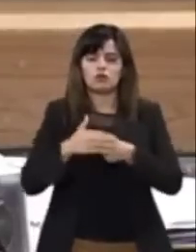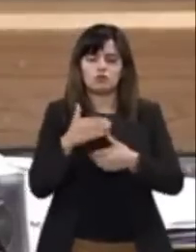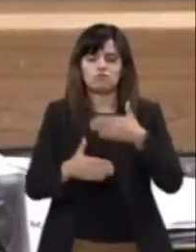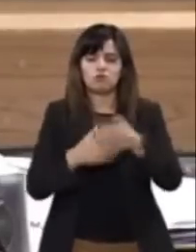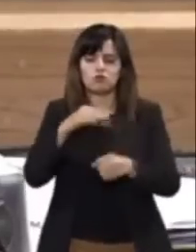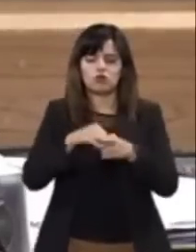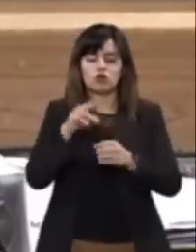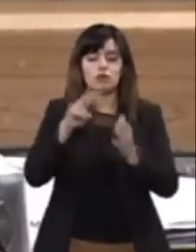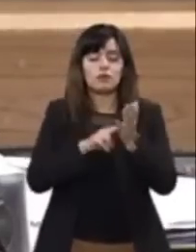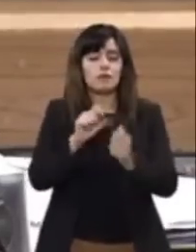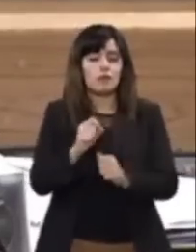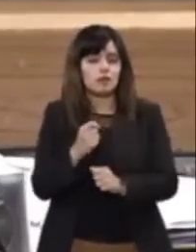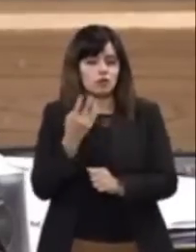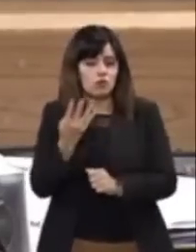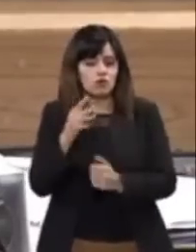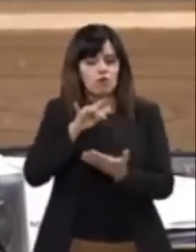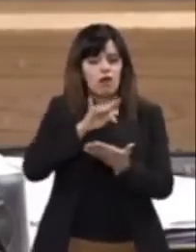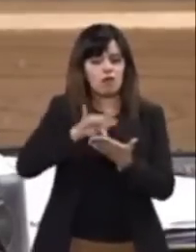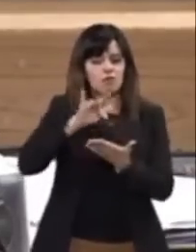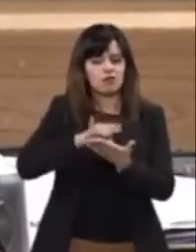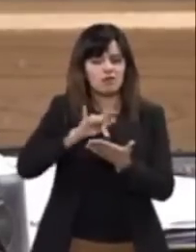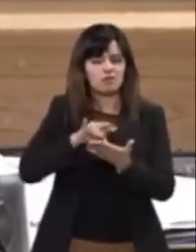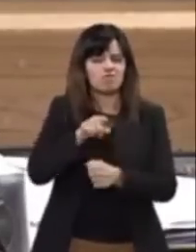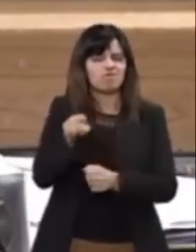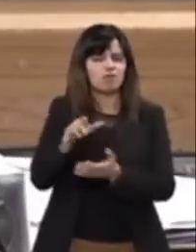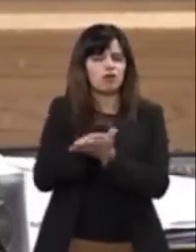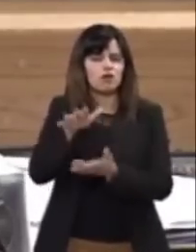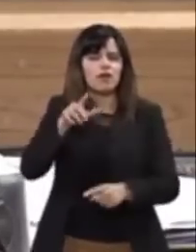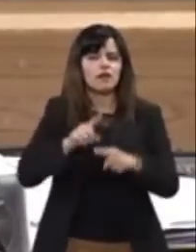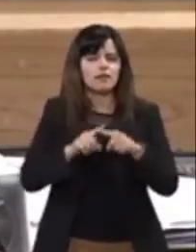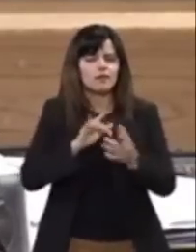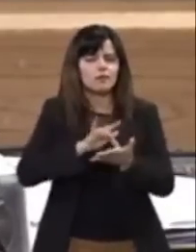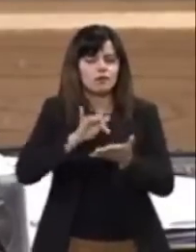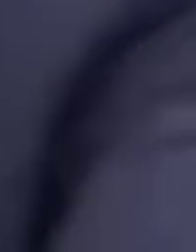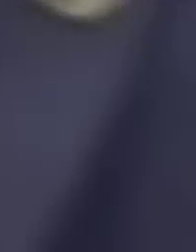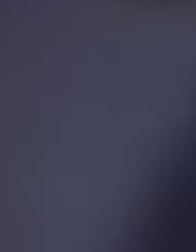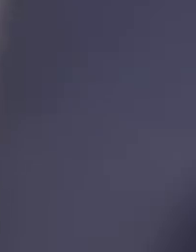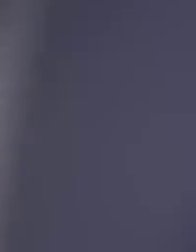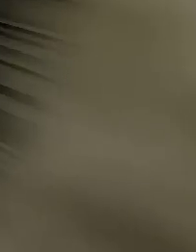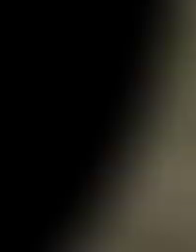mayoritariamente a favor de Morena, aunque le duela. Gracias.